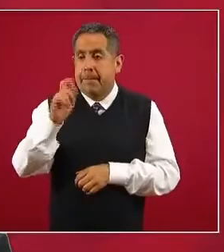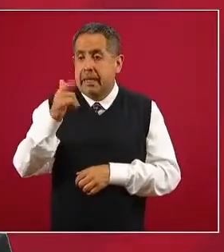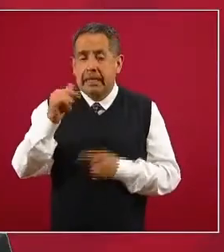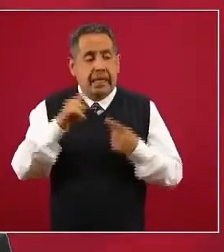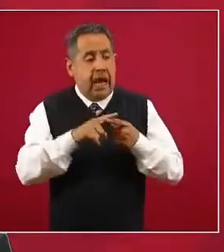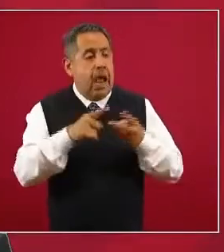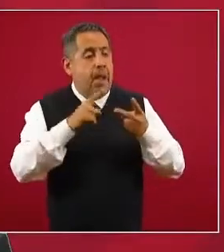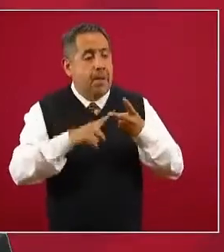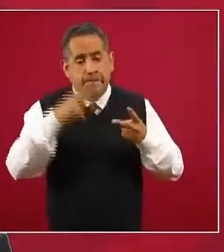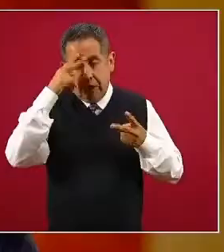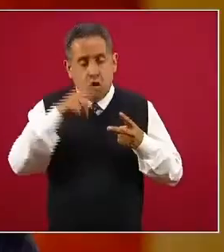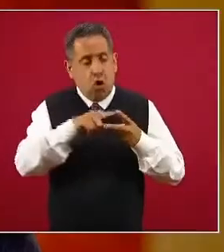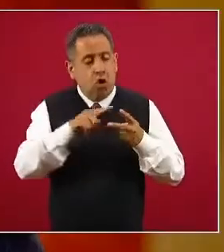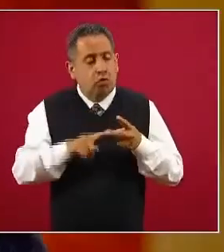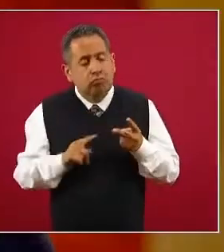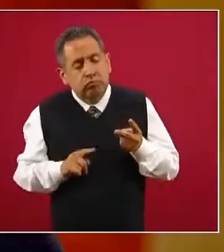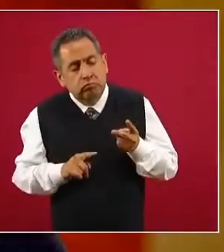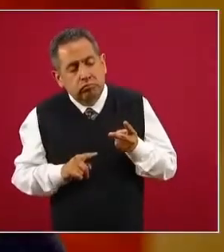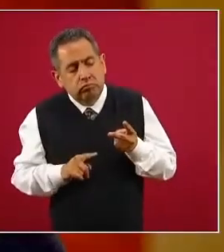a México